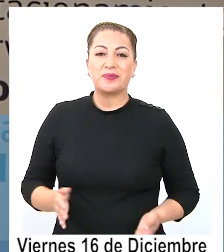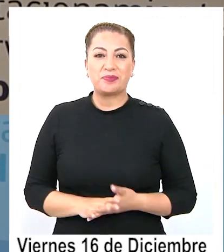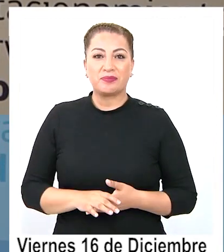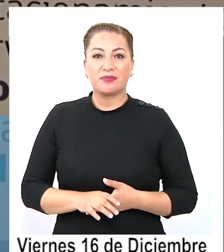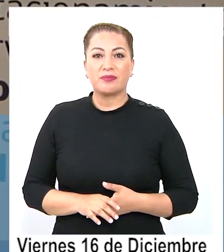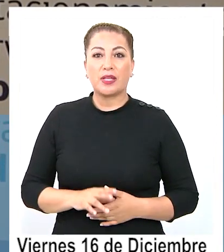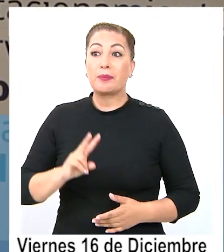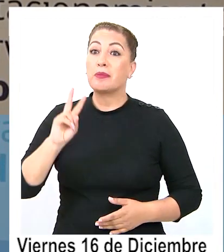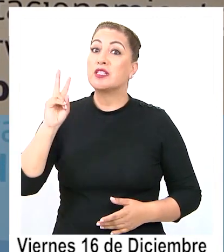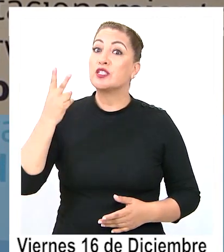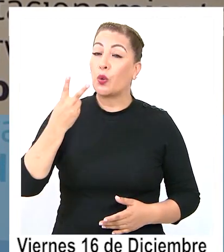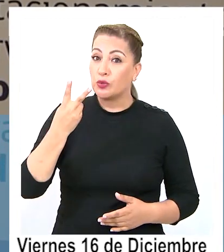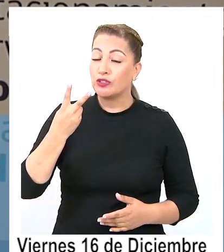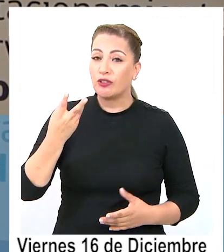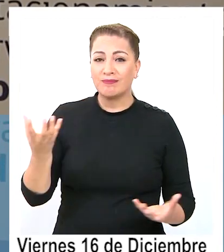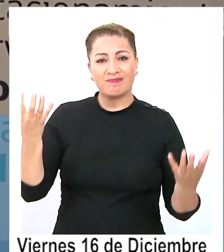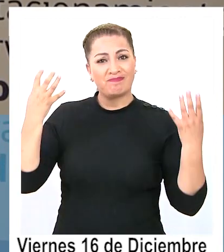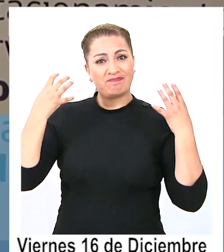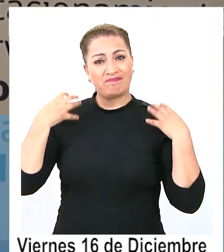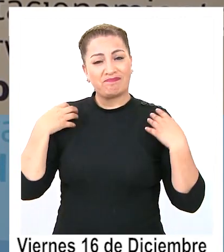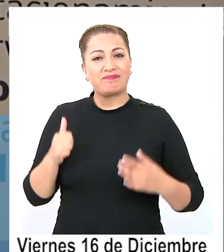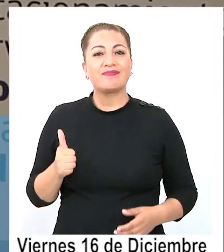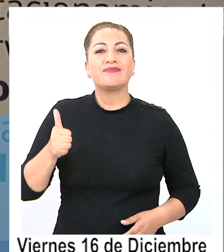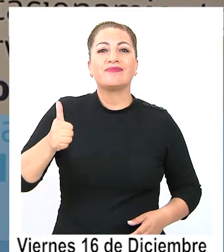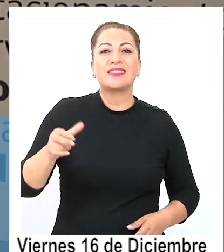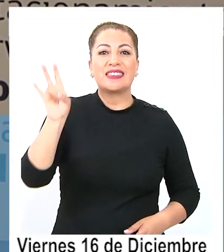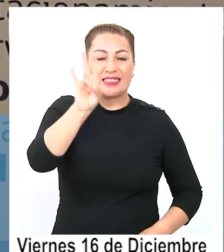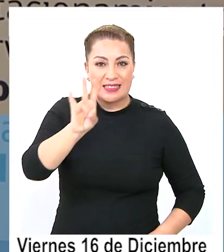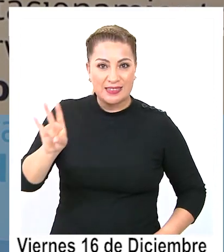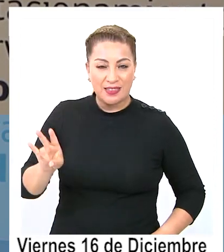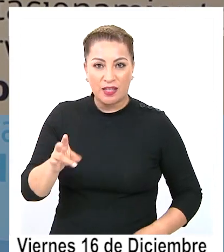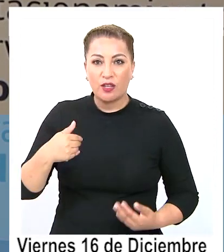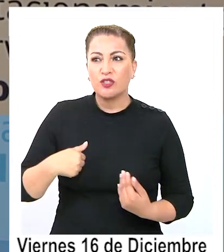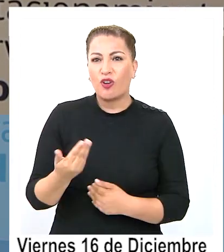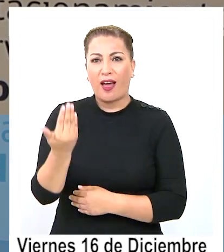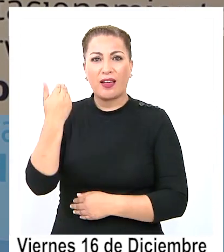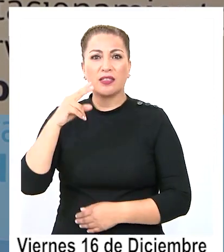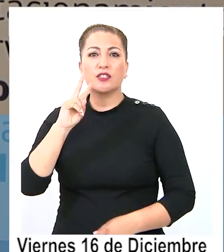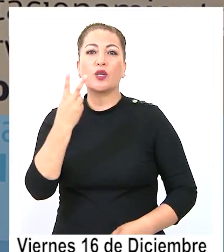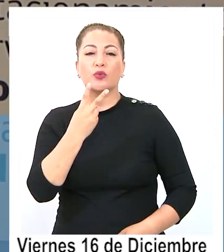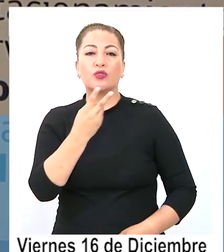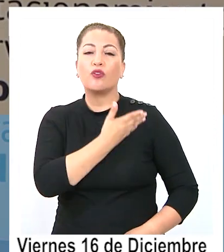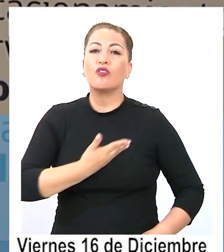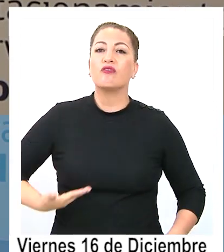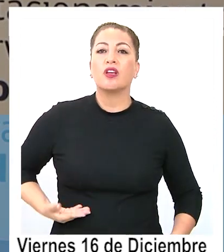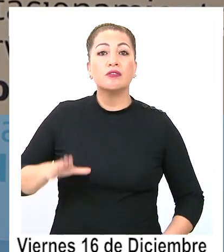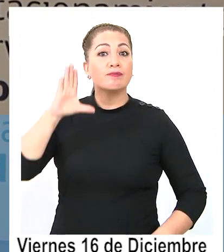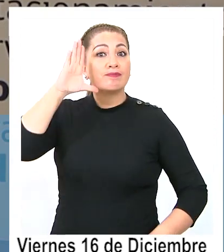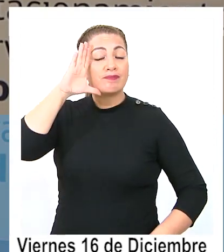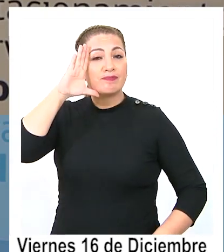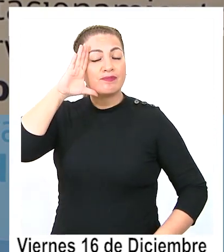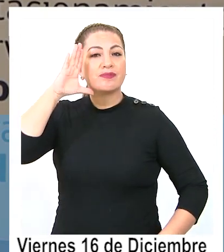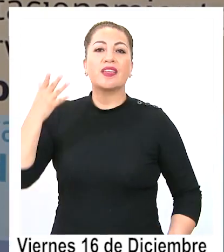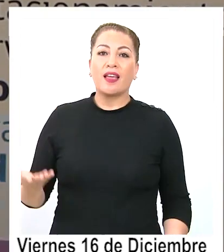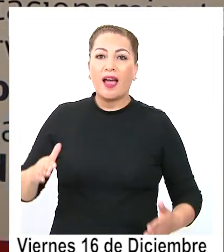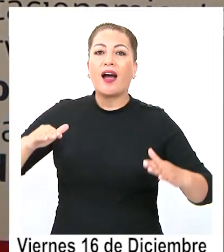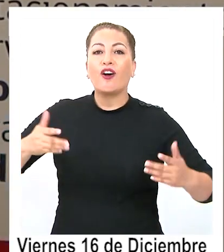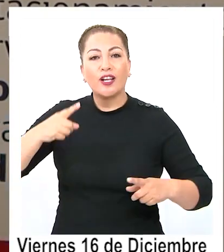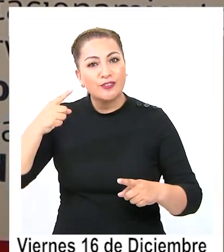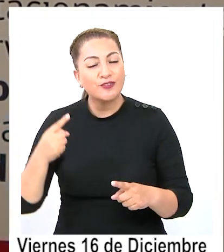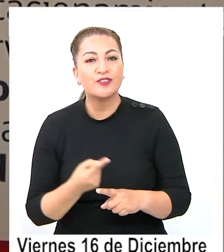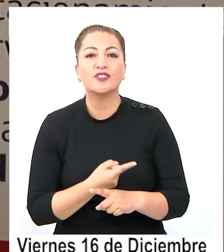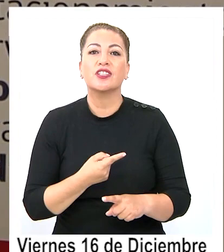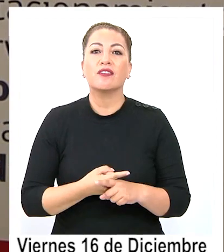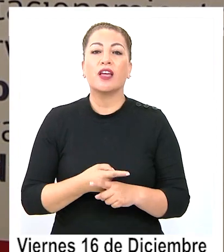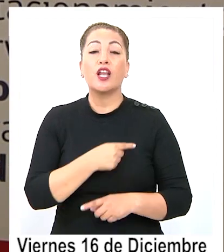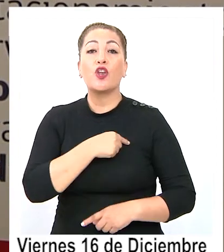segundo gestión como director del Servicio Nacional de Discapacidad. Ya estuve en el segundo gobierno Bachelet por alta dirección pública y ahora nuevamente